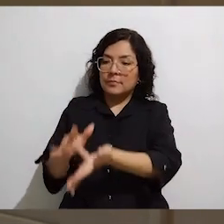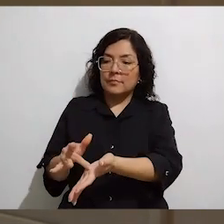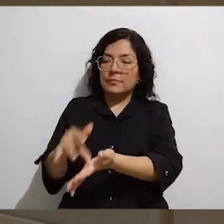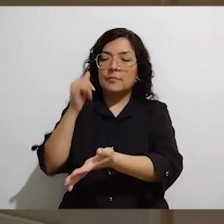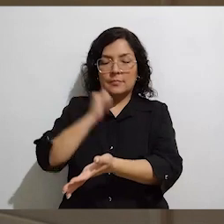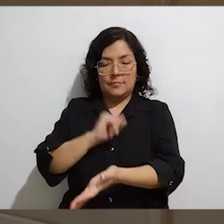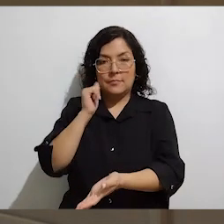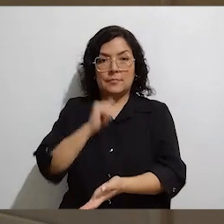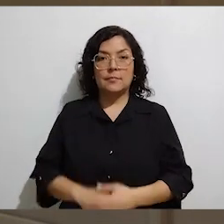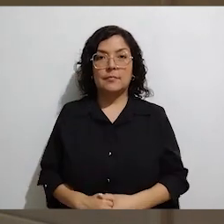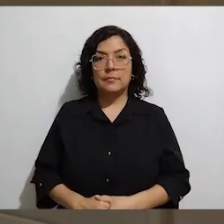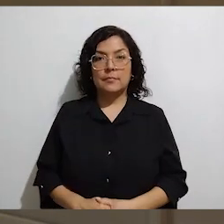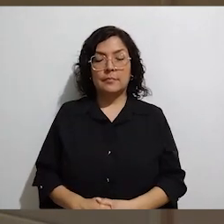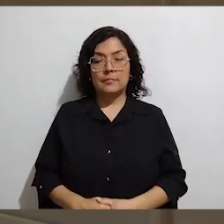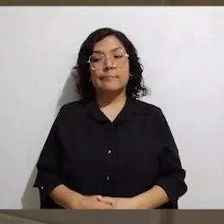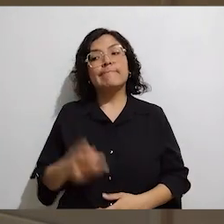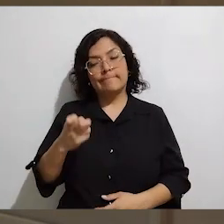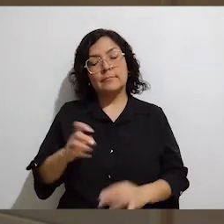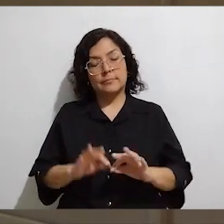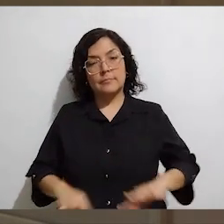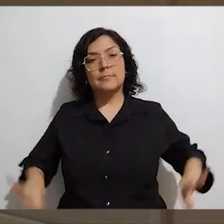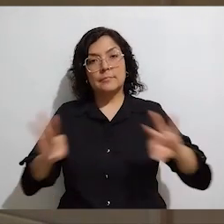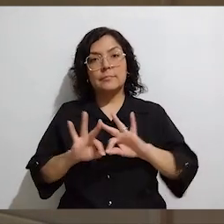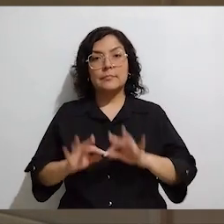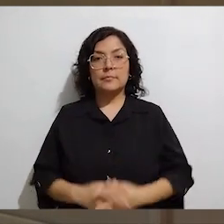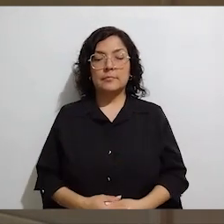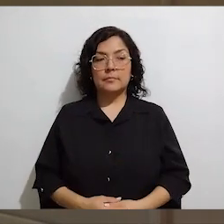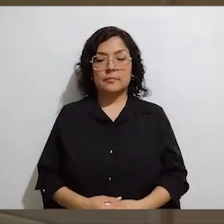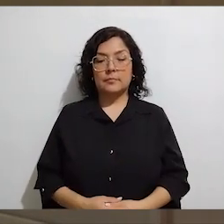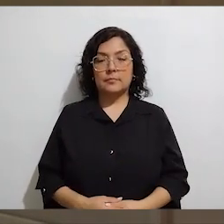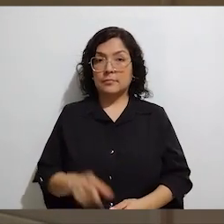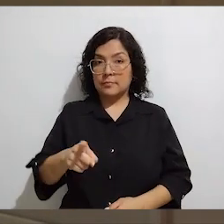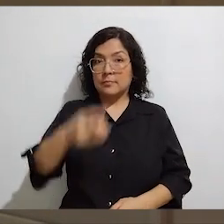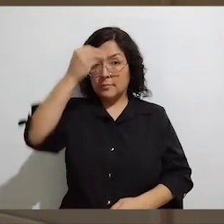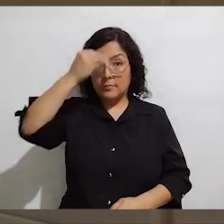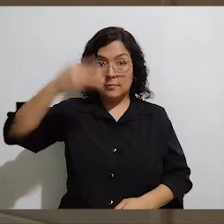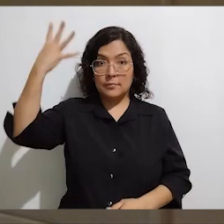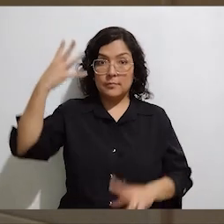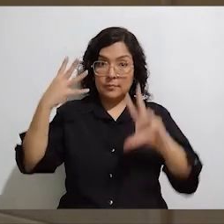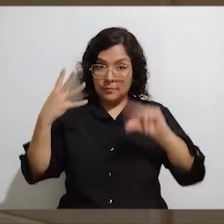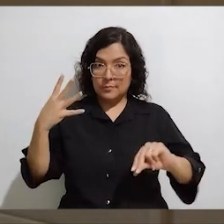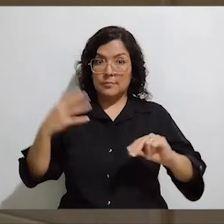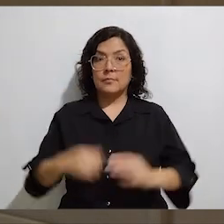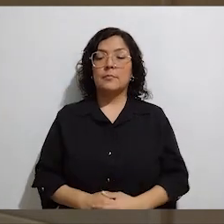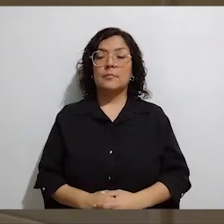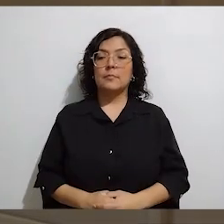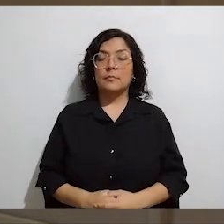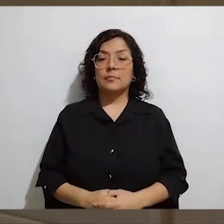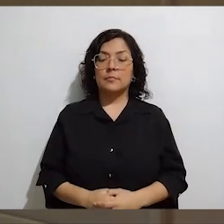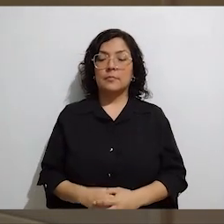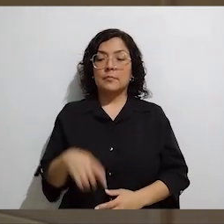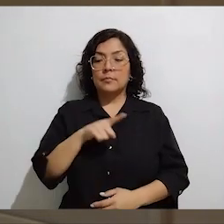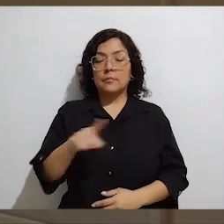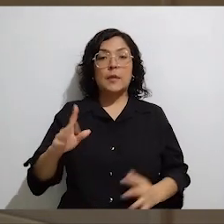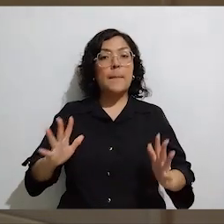una mejor sociedad. Esta parte es muy, muy importante. No se olviden, los principios que rigen a la participación